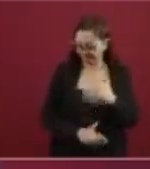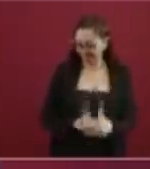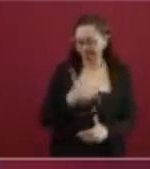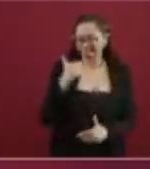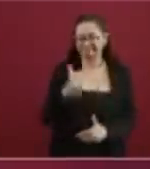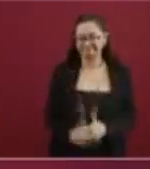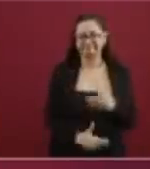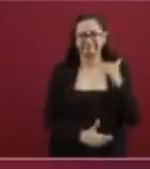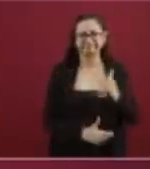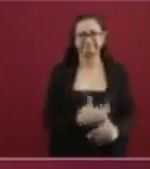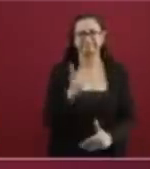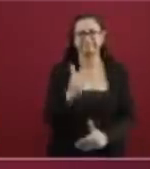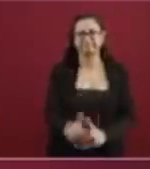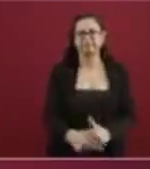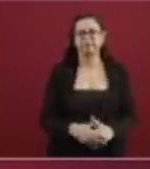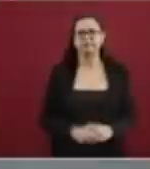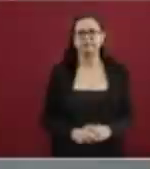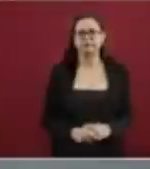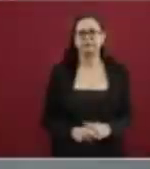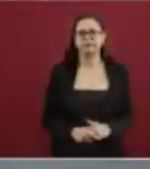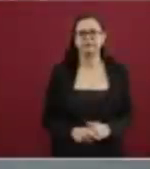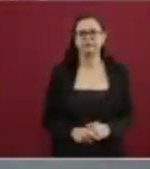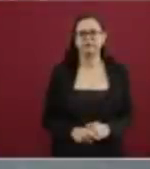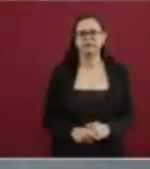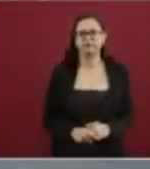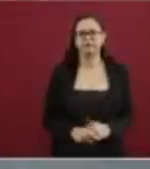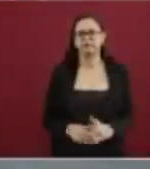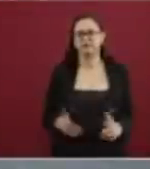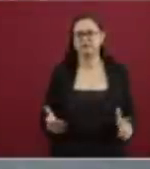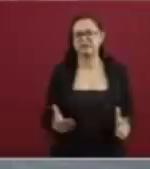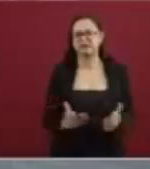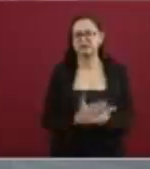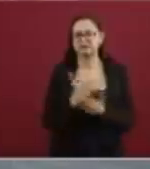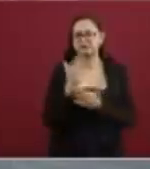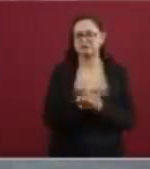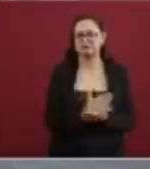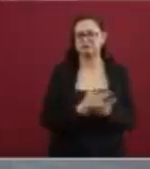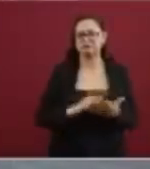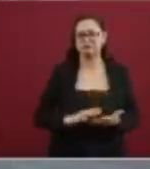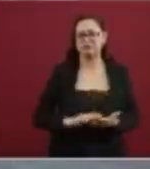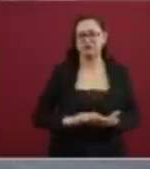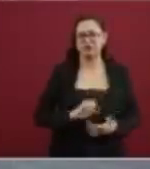en la disminución de delitos,